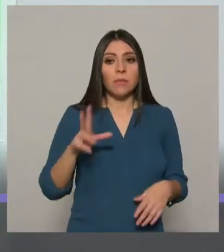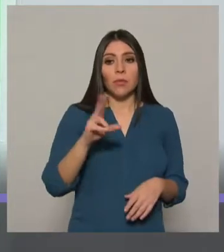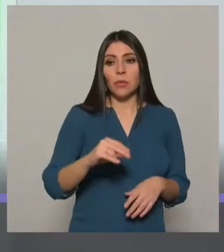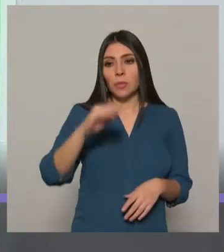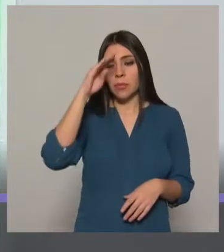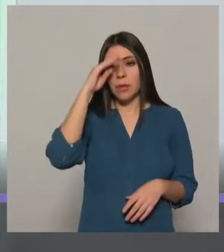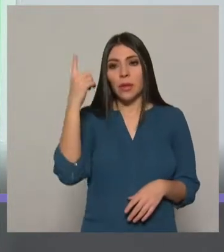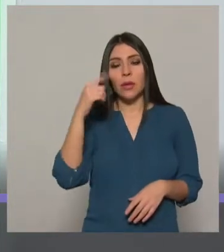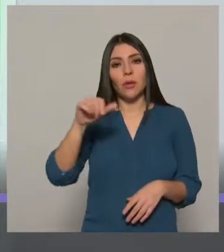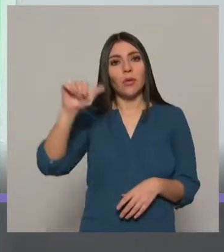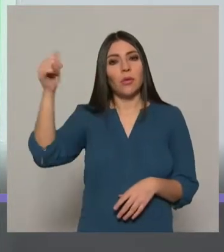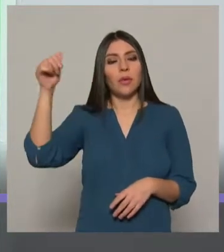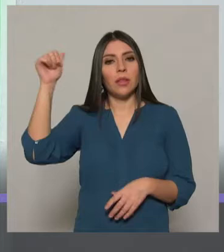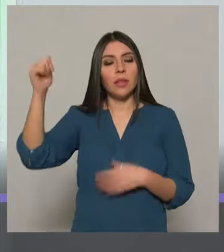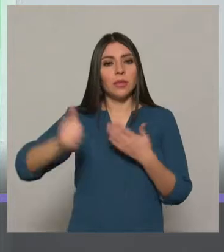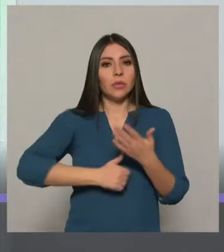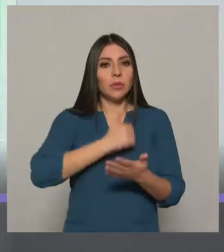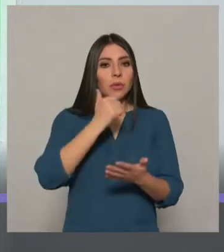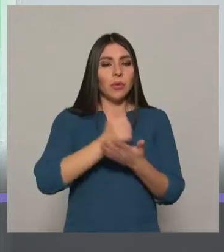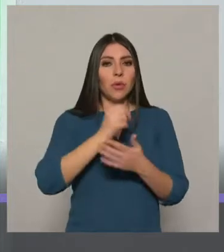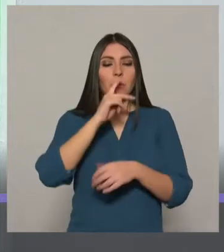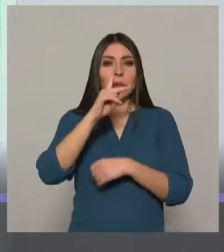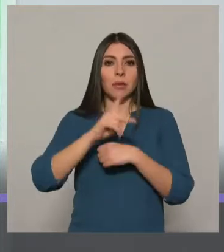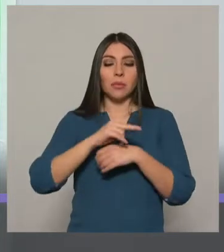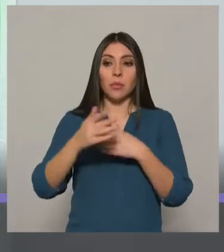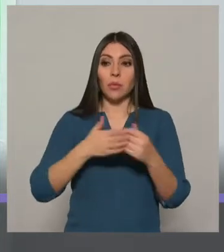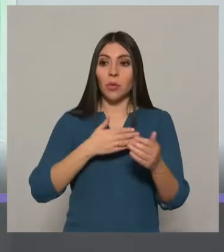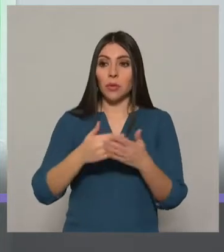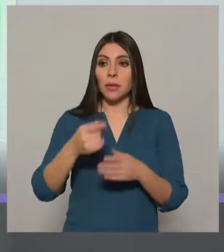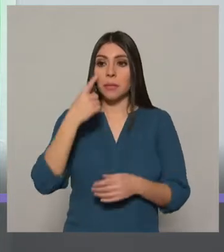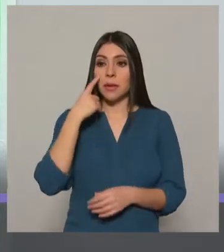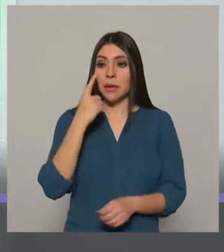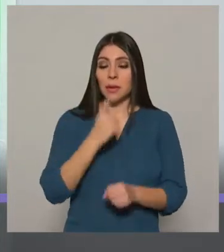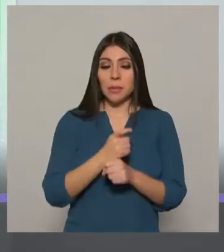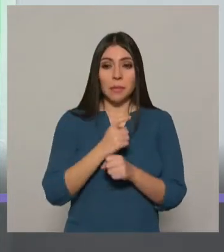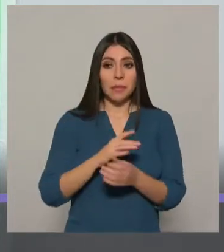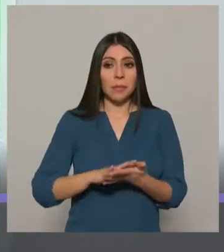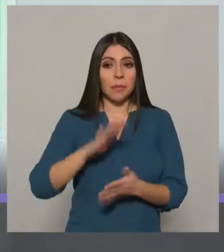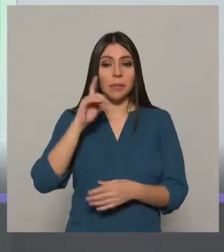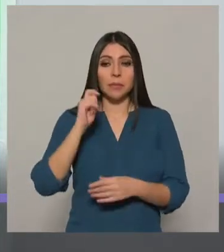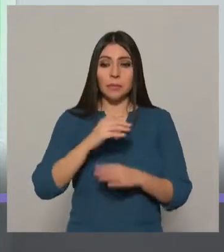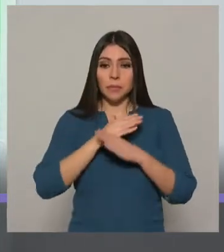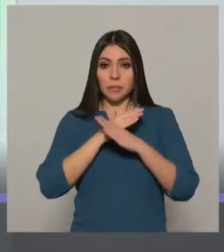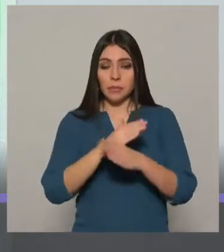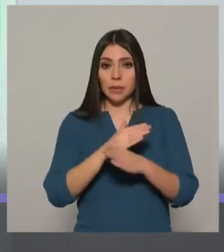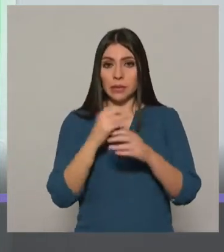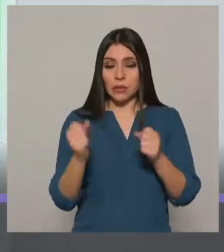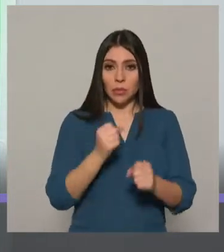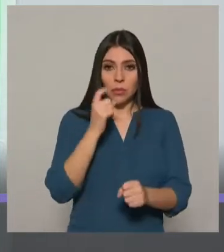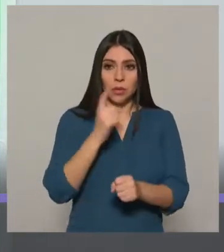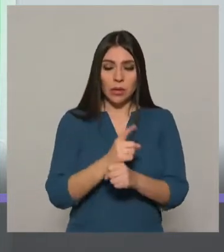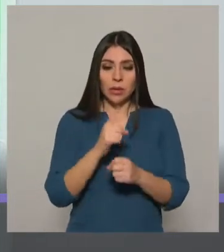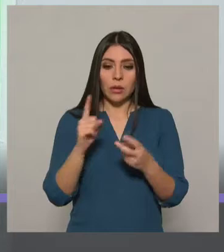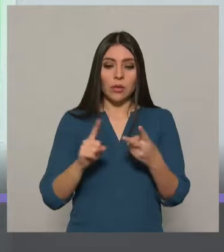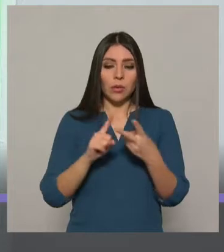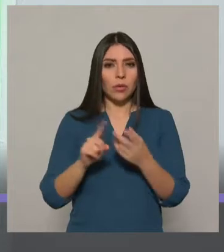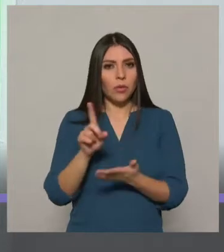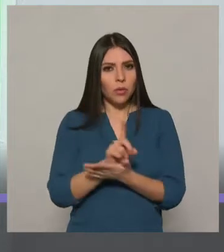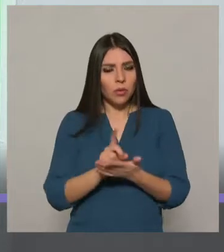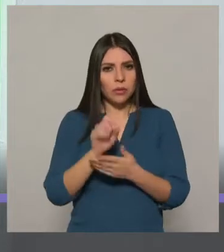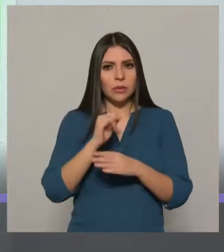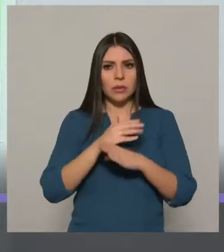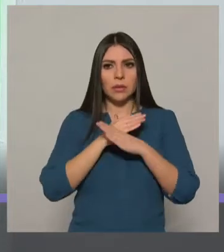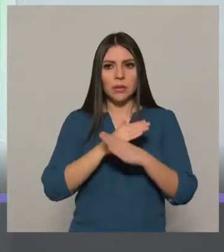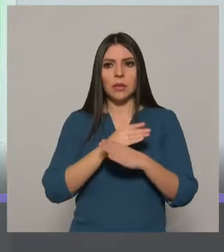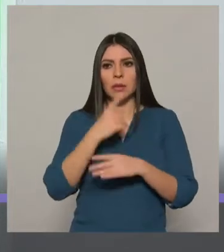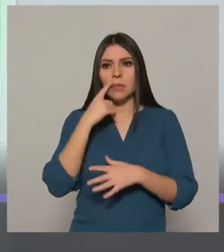en otros países o en otras ciudades de avanzada, en donde la prioridad es la prevención del delito, la prevención en adicciones, la